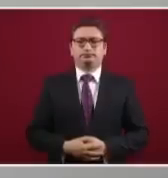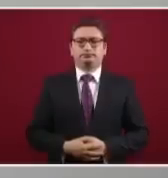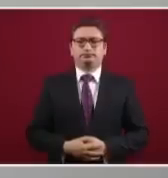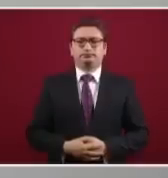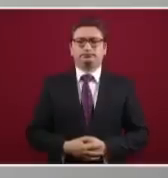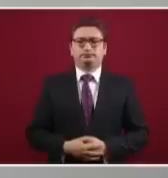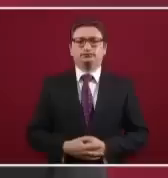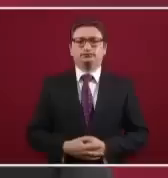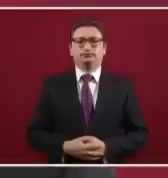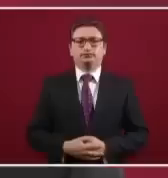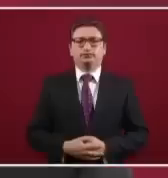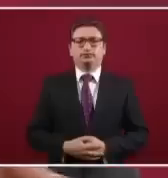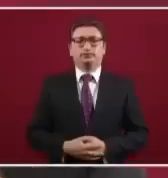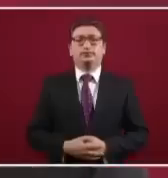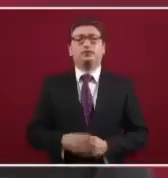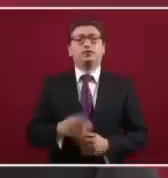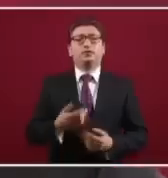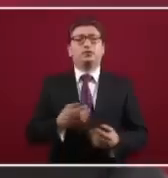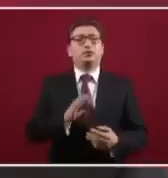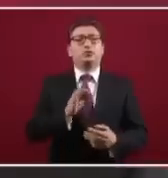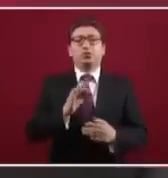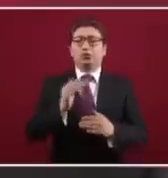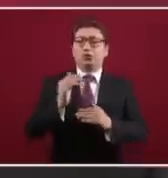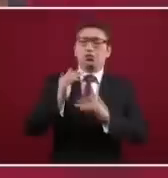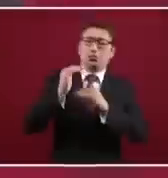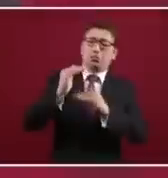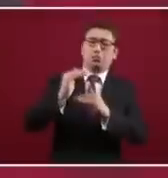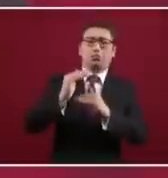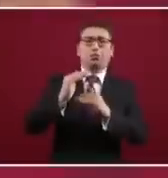se tiene un límite porque